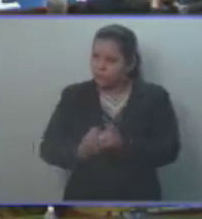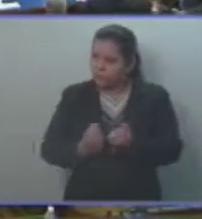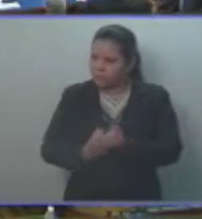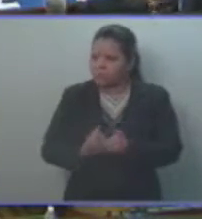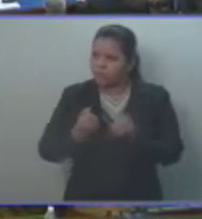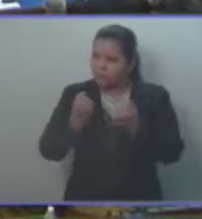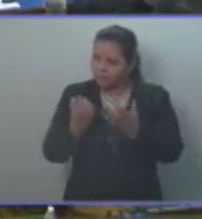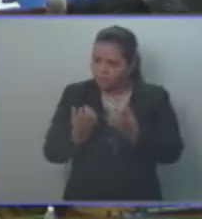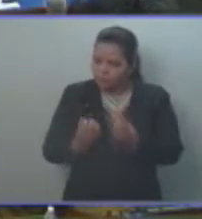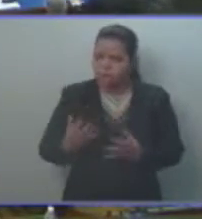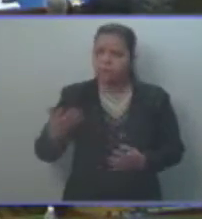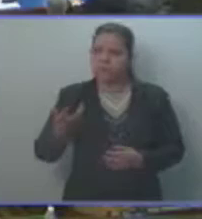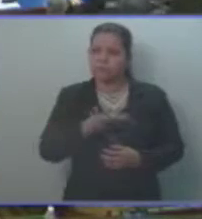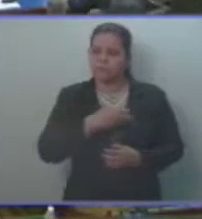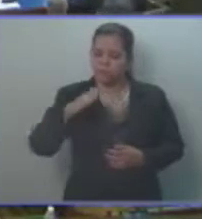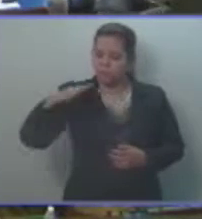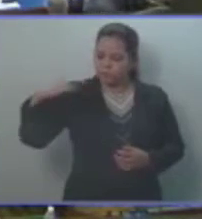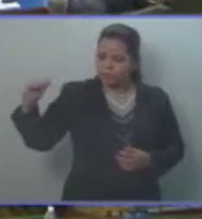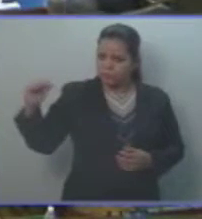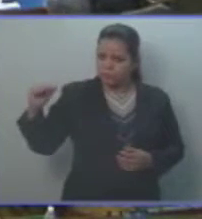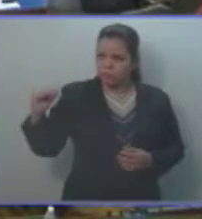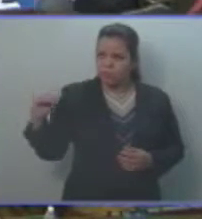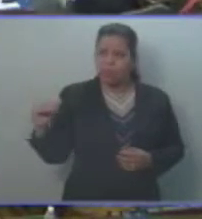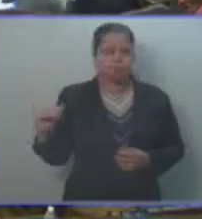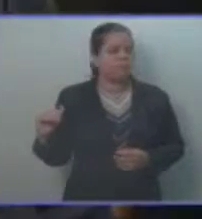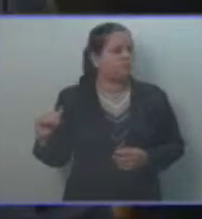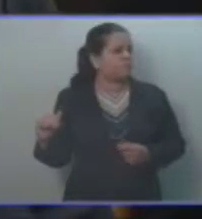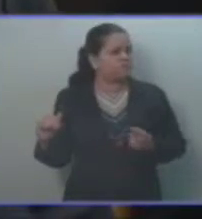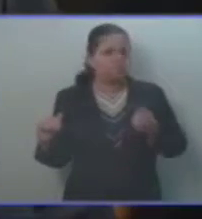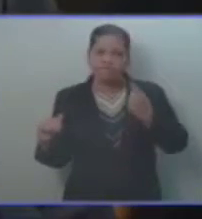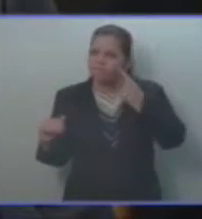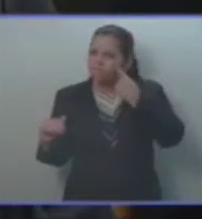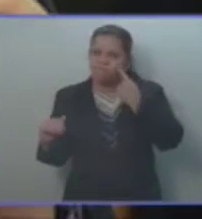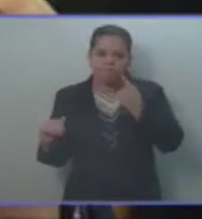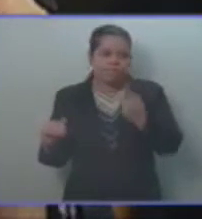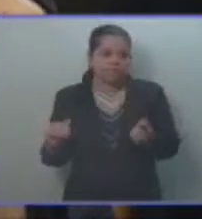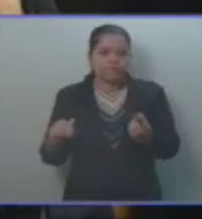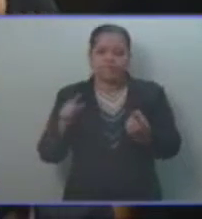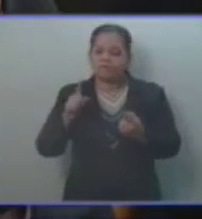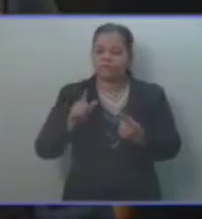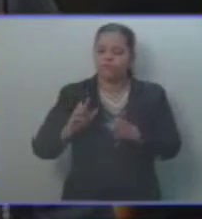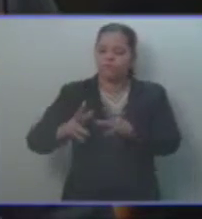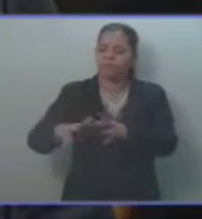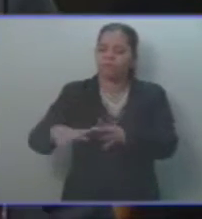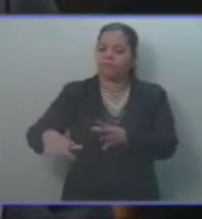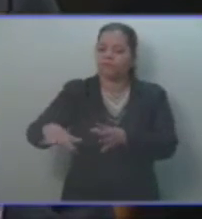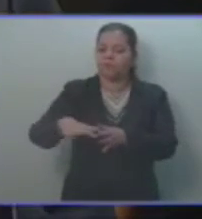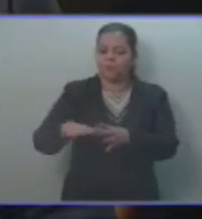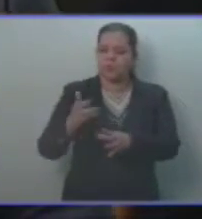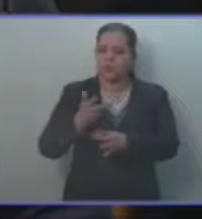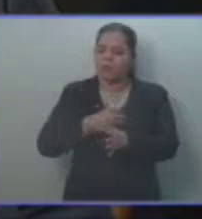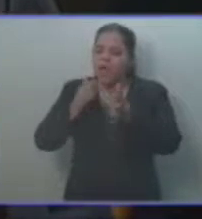nuestro país. Que no lo vea como un segmento